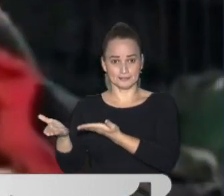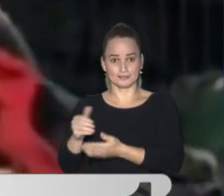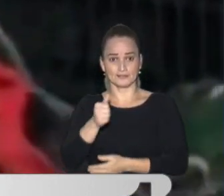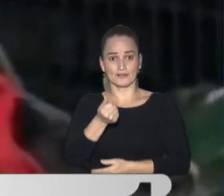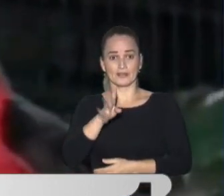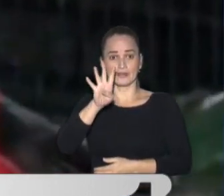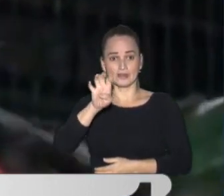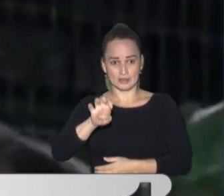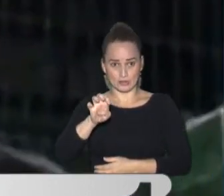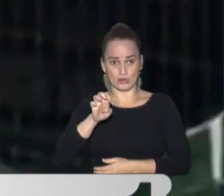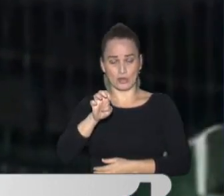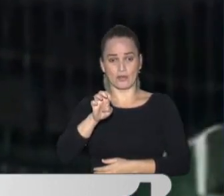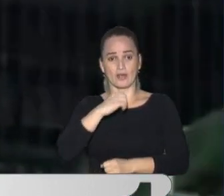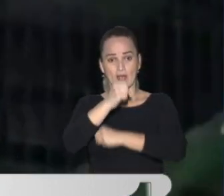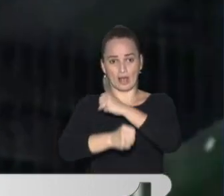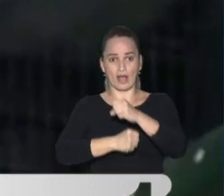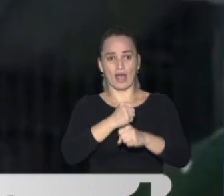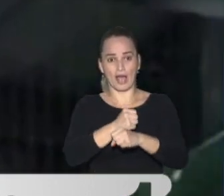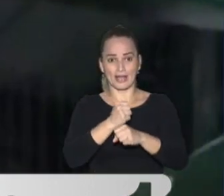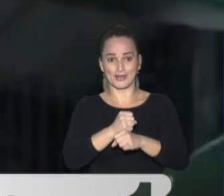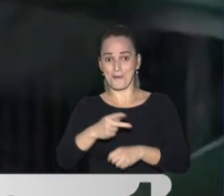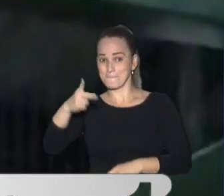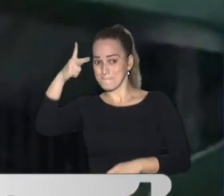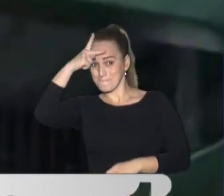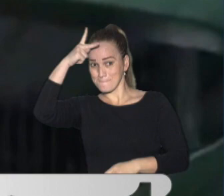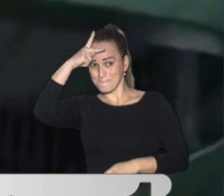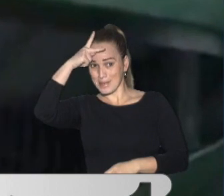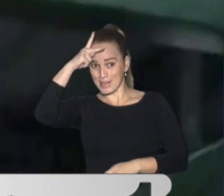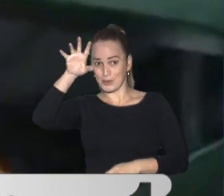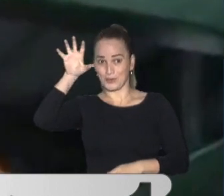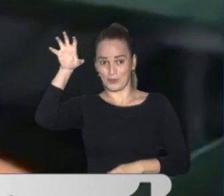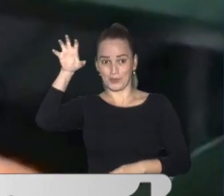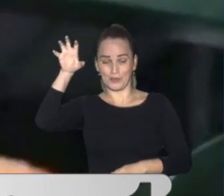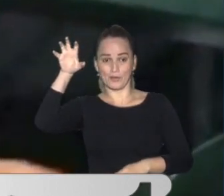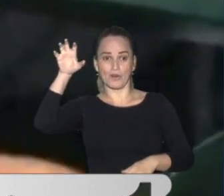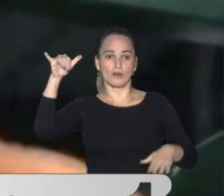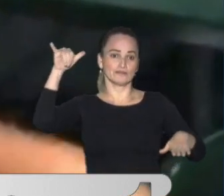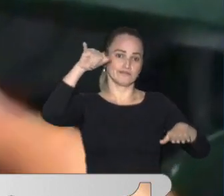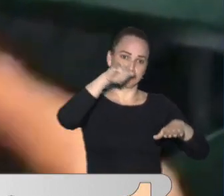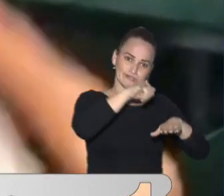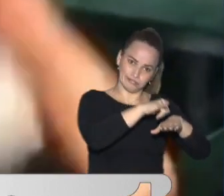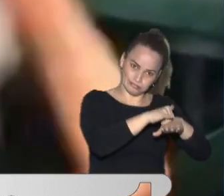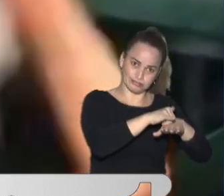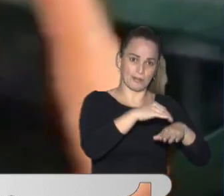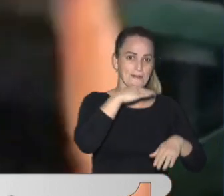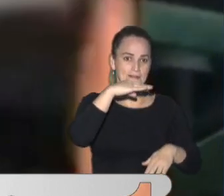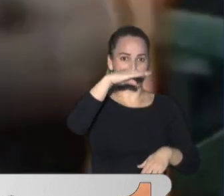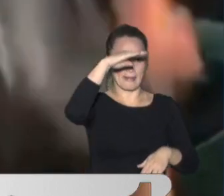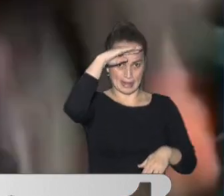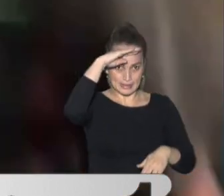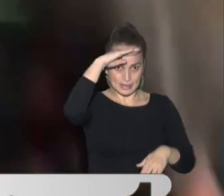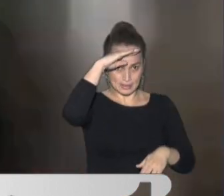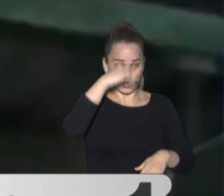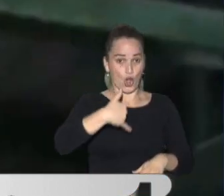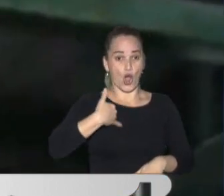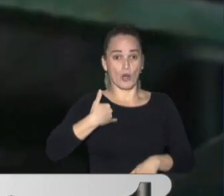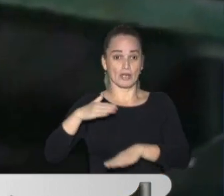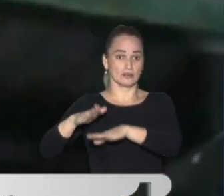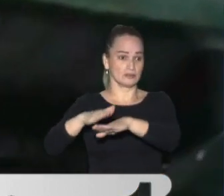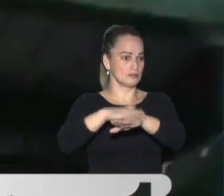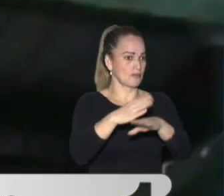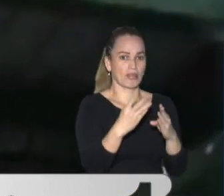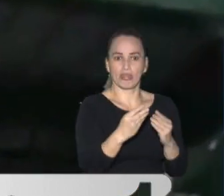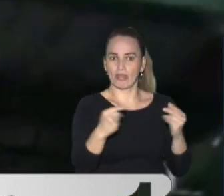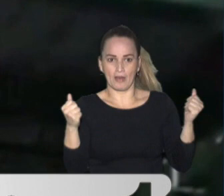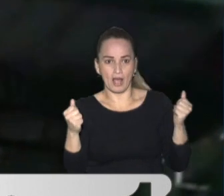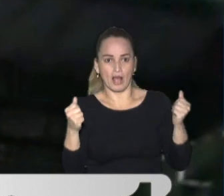años, emprendió hace un mes un viaje desde Perú con destino a Medellín sin imaginar que no tendría retorno. El joven fue reportado como